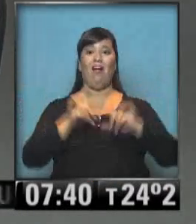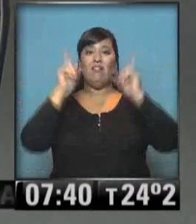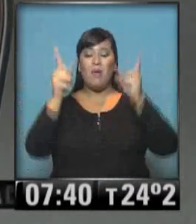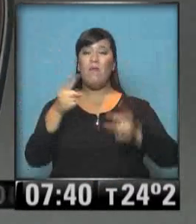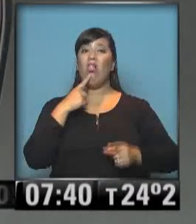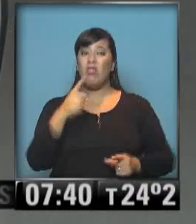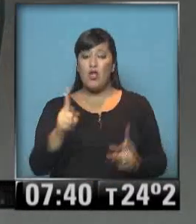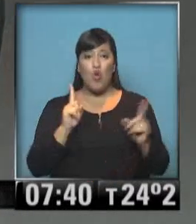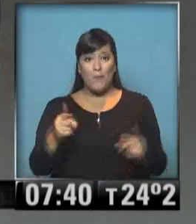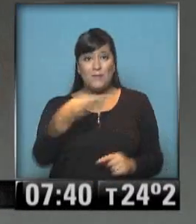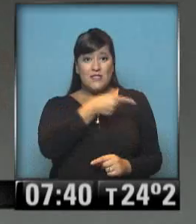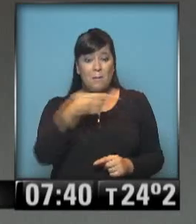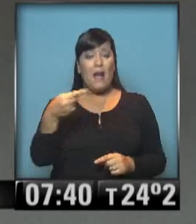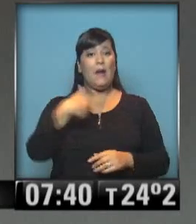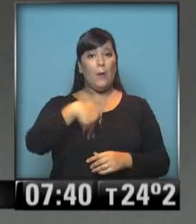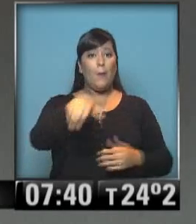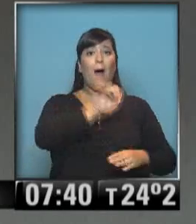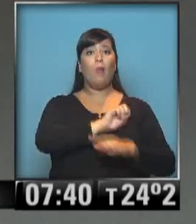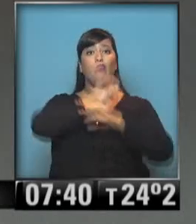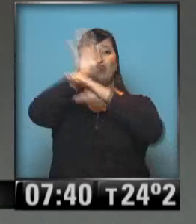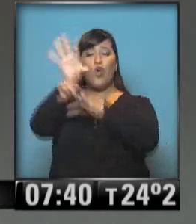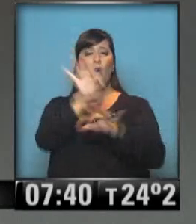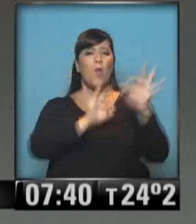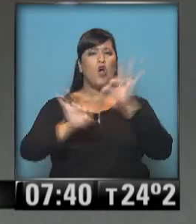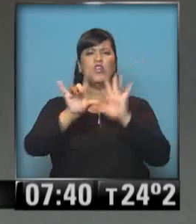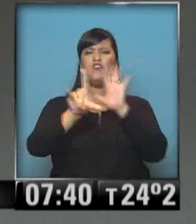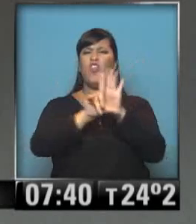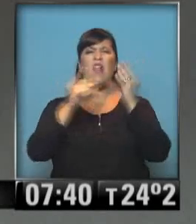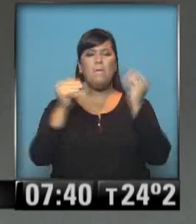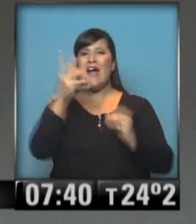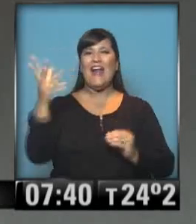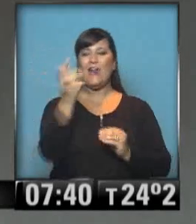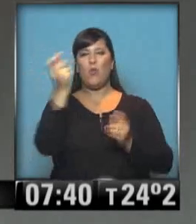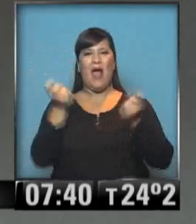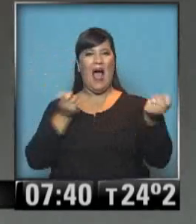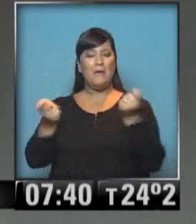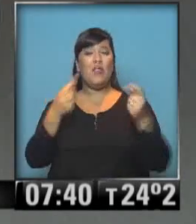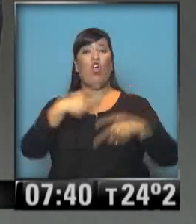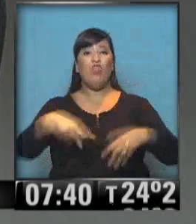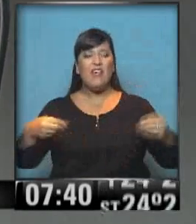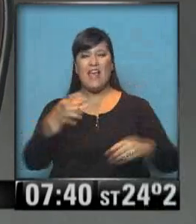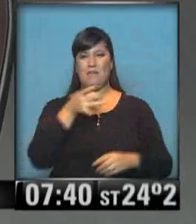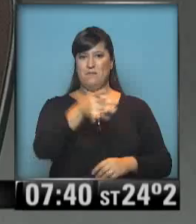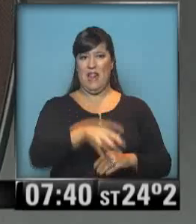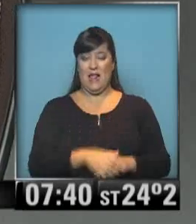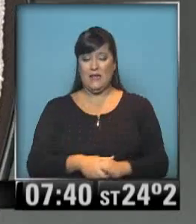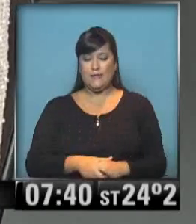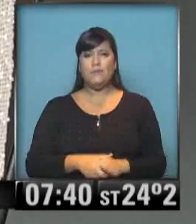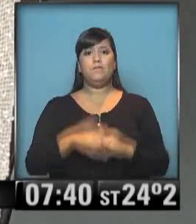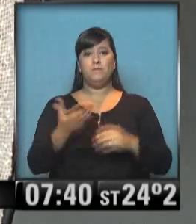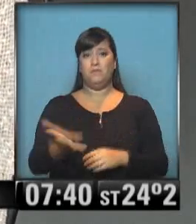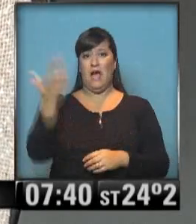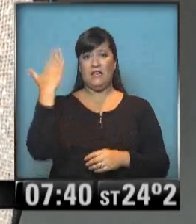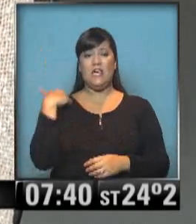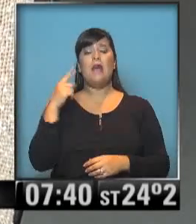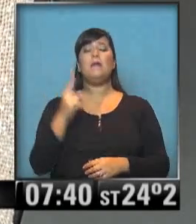que esta misma semana Se enviará al congreso el proyecto de ley para recuperar la administración de los ferrocarriles Bueno ayer ya se dio